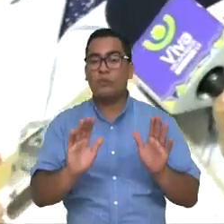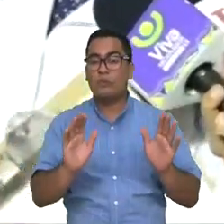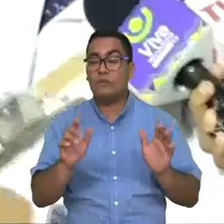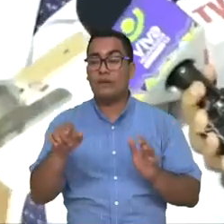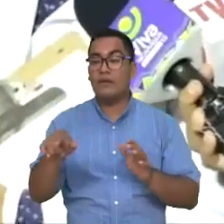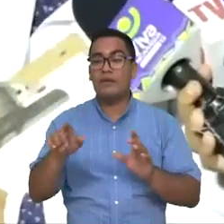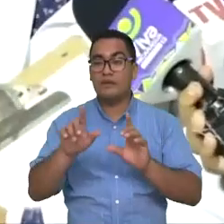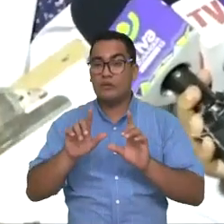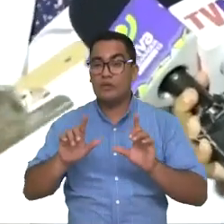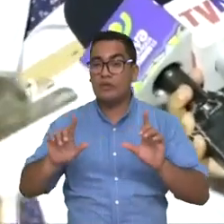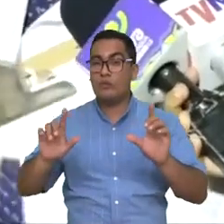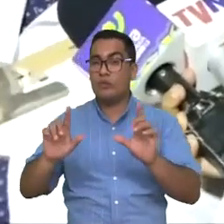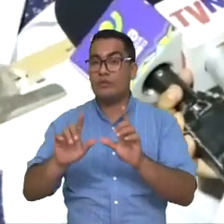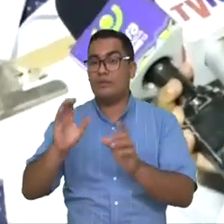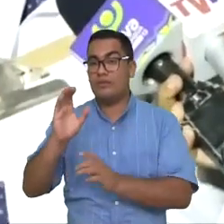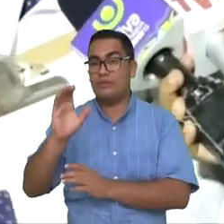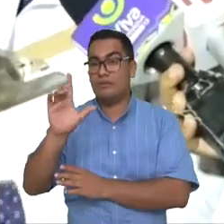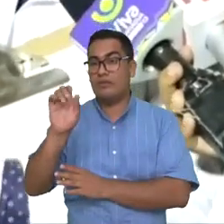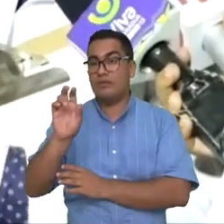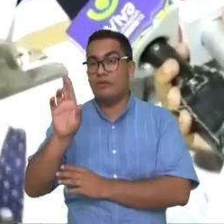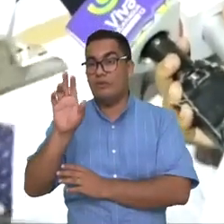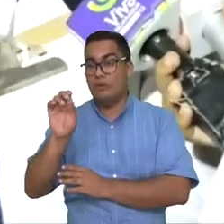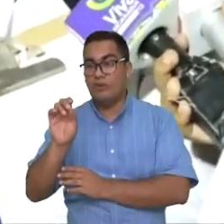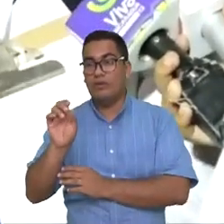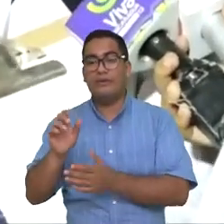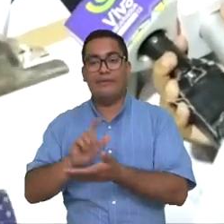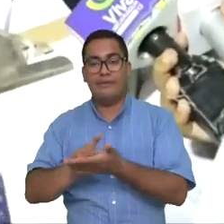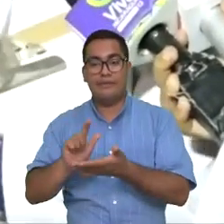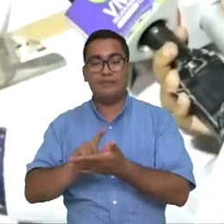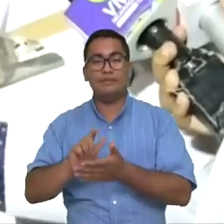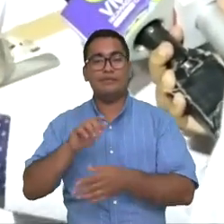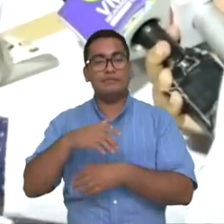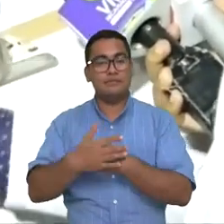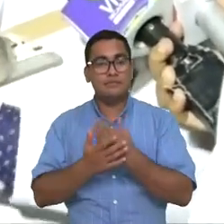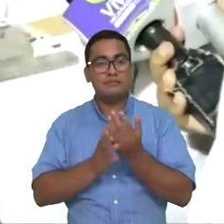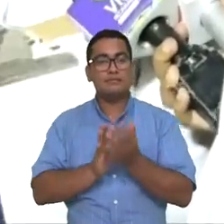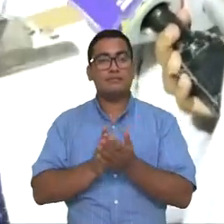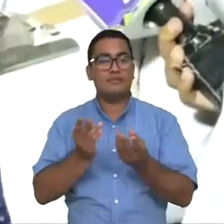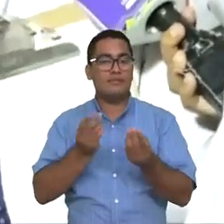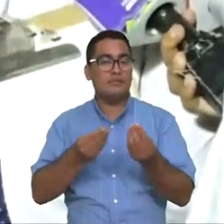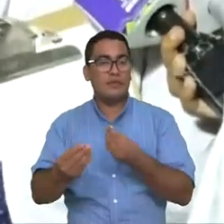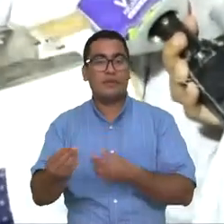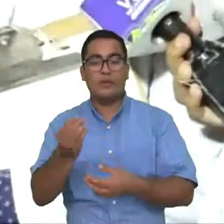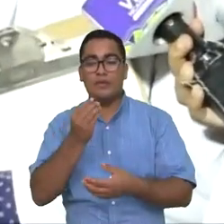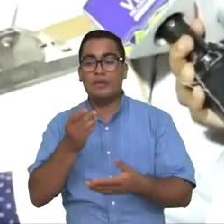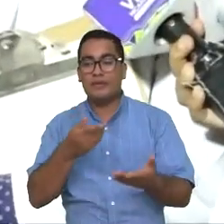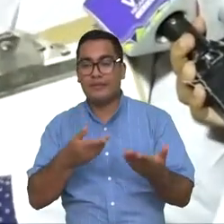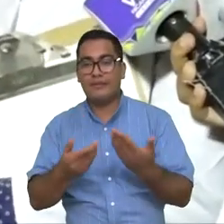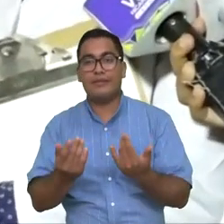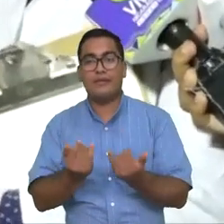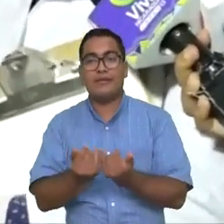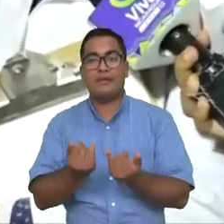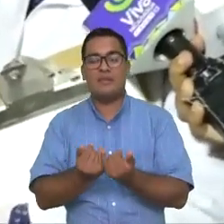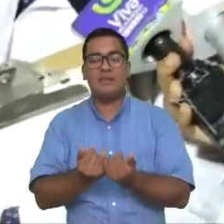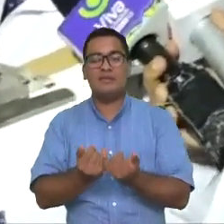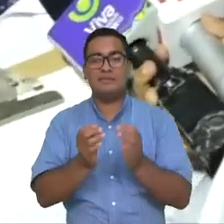estamos trabajando, lavado de manos siempre que manipulemos alimentos, manipulemos dinero. Y estar siempre como